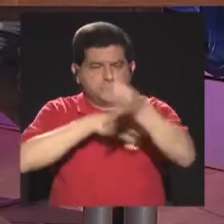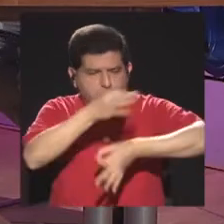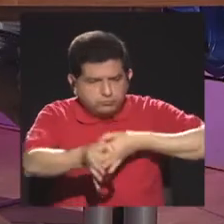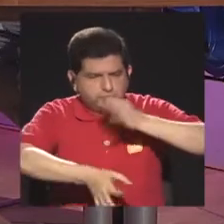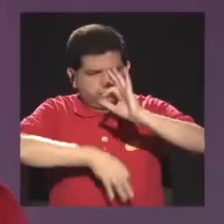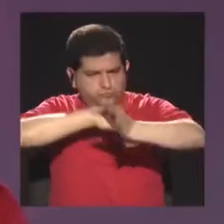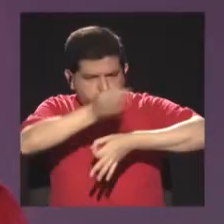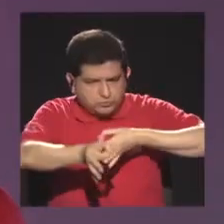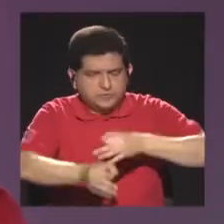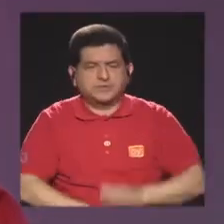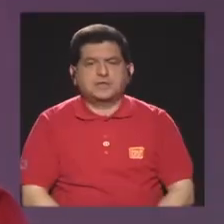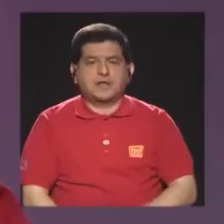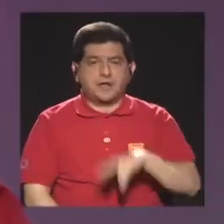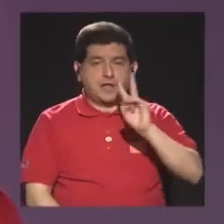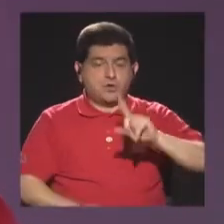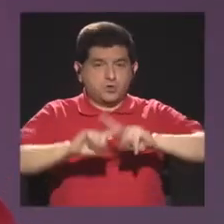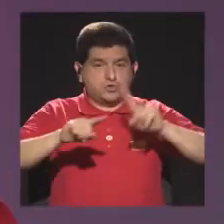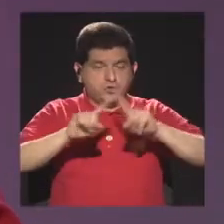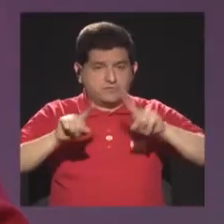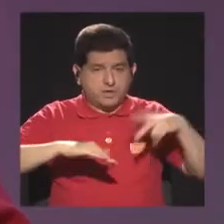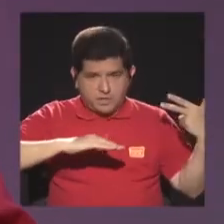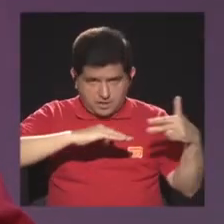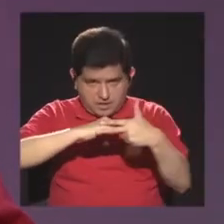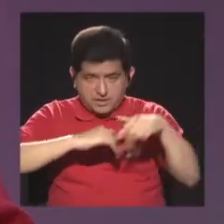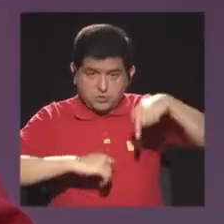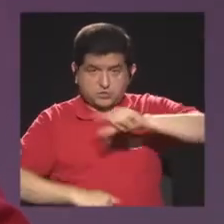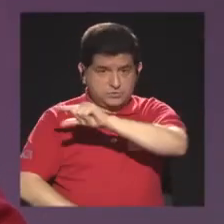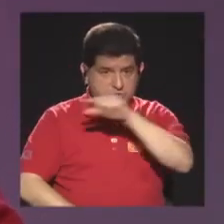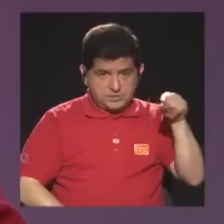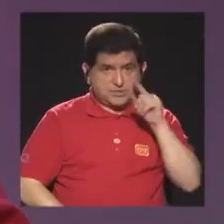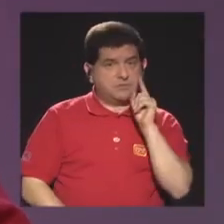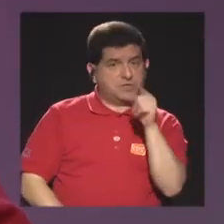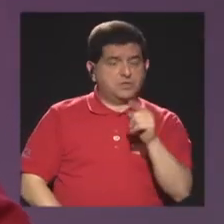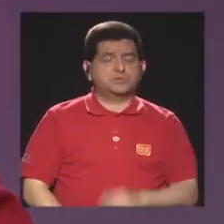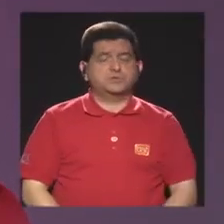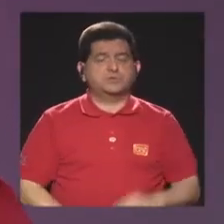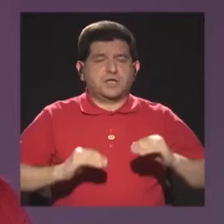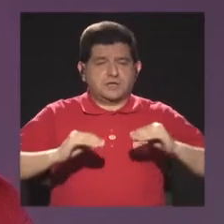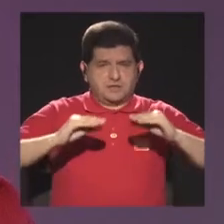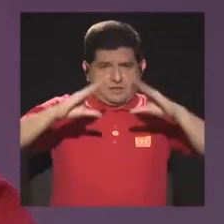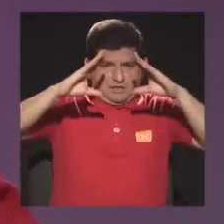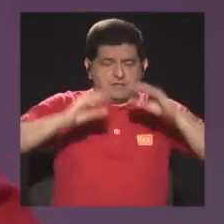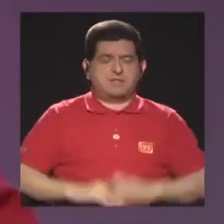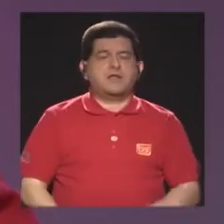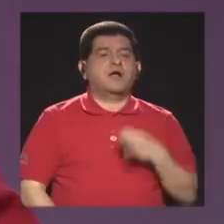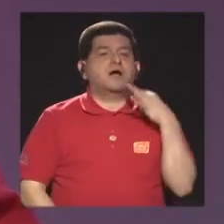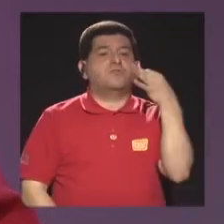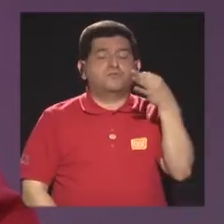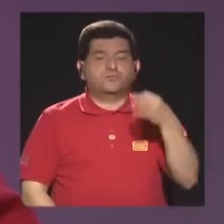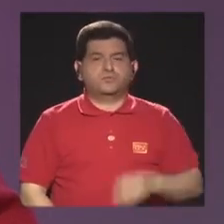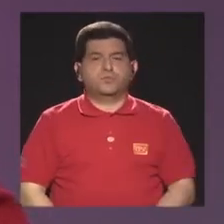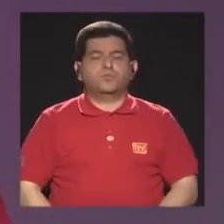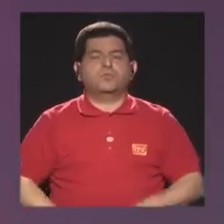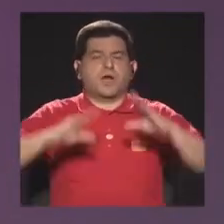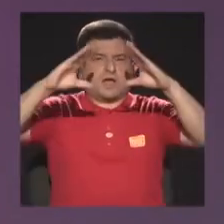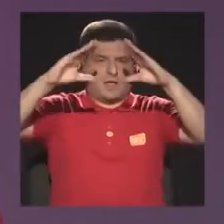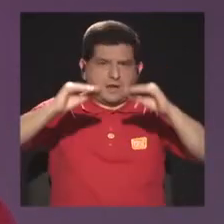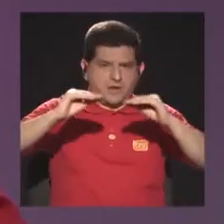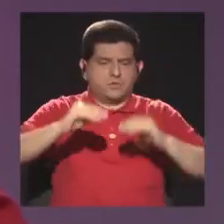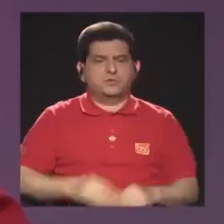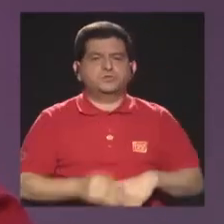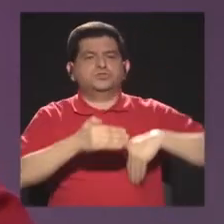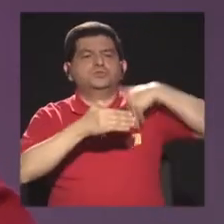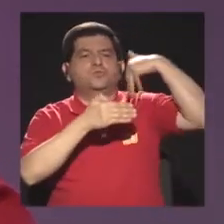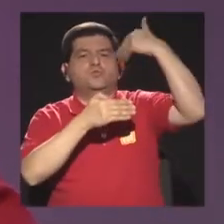personal y en las dos terminales. Entonces, si esta semana te tocó en el turno diurno, la próxima seguís en el de la noche, y la